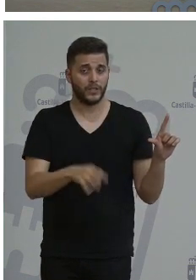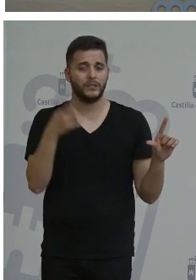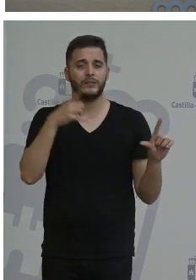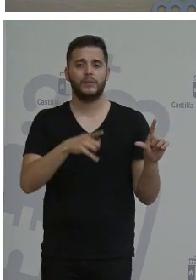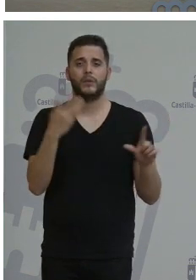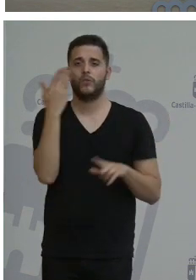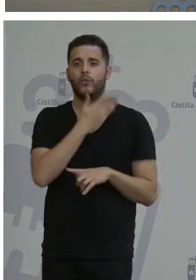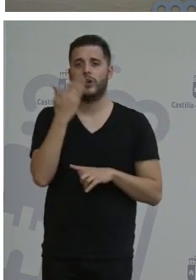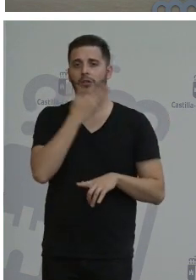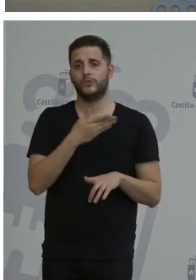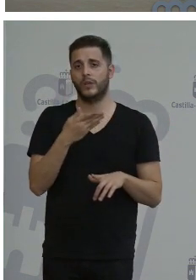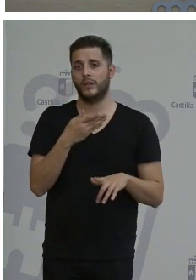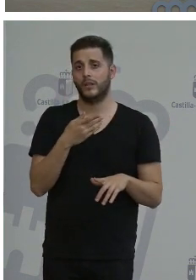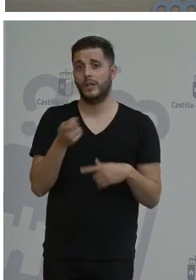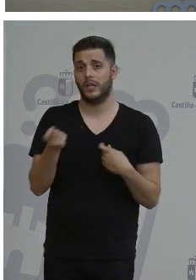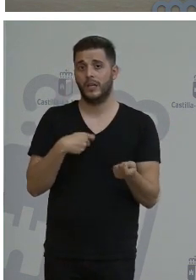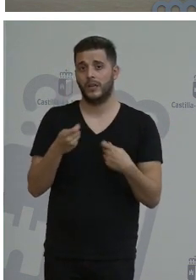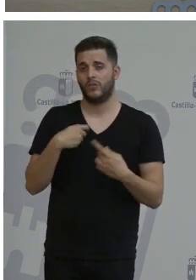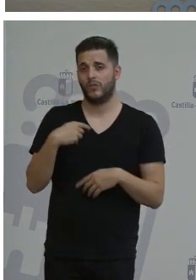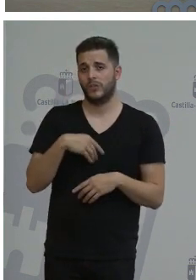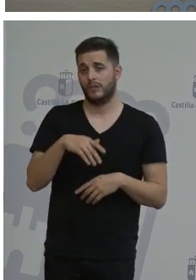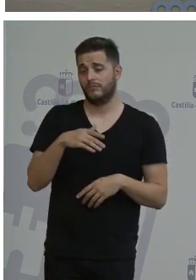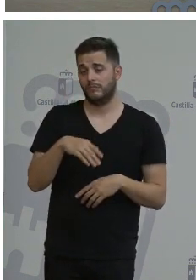de Negocios de Amberes en Bélgica.